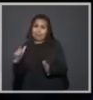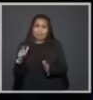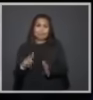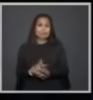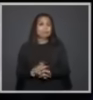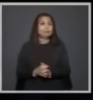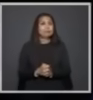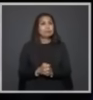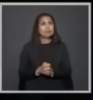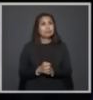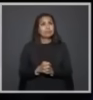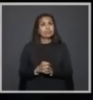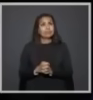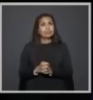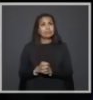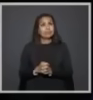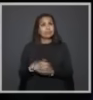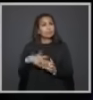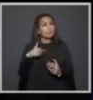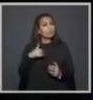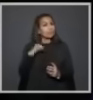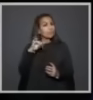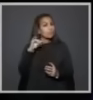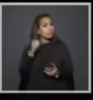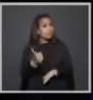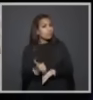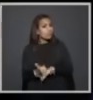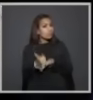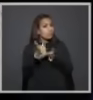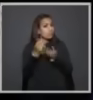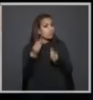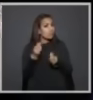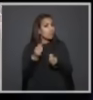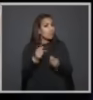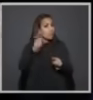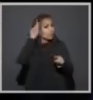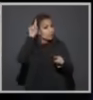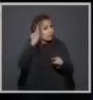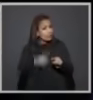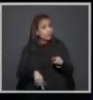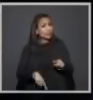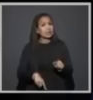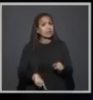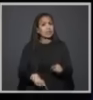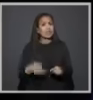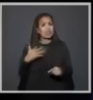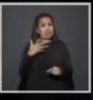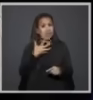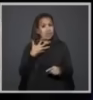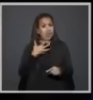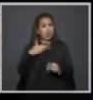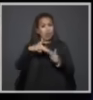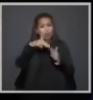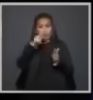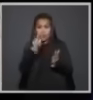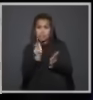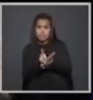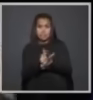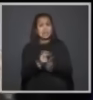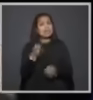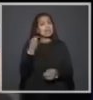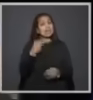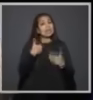sí, va a ayudar mucho el que se actúe con honestidad y